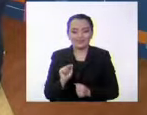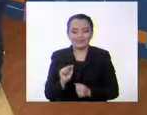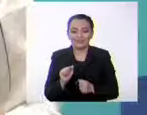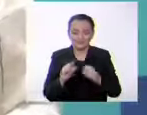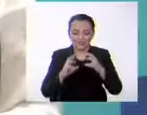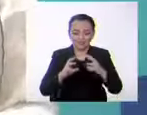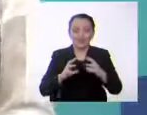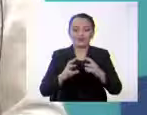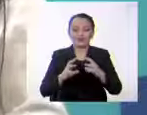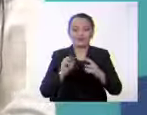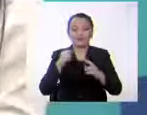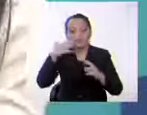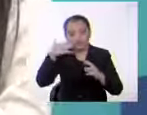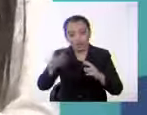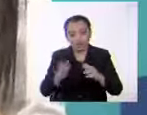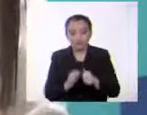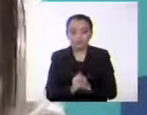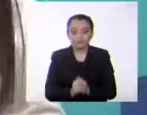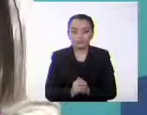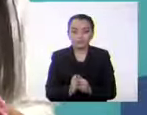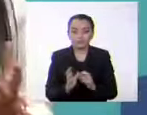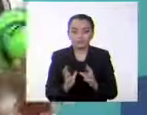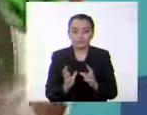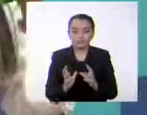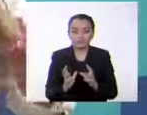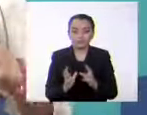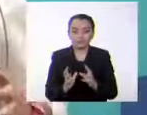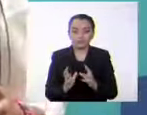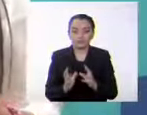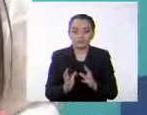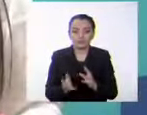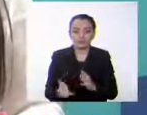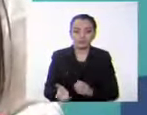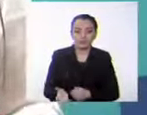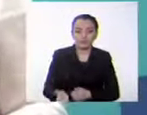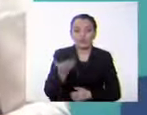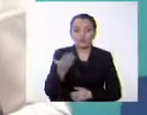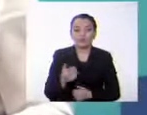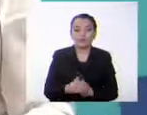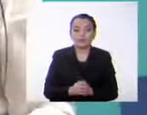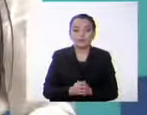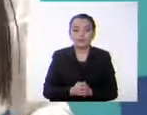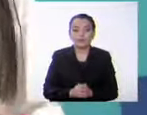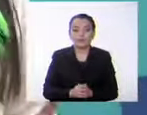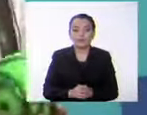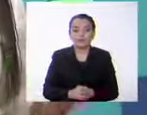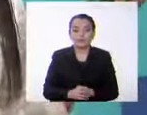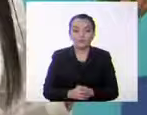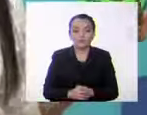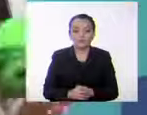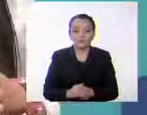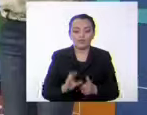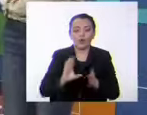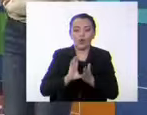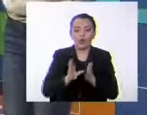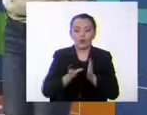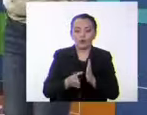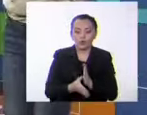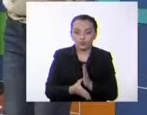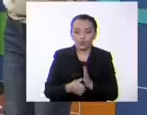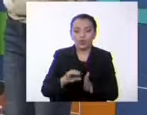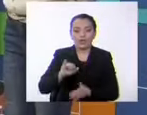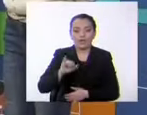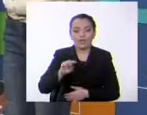hacer ejemplos. Yo te voy a tirar la pelota, Luis, A y ver. tú me vas a decir si es cultura inmaterial o cultura material. Muy bien, pero Vamos